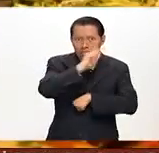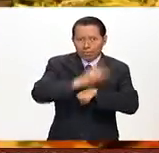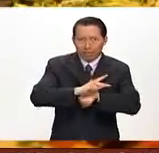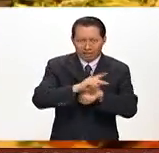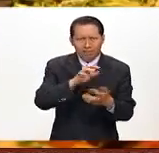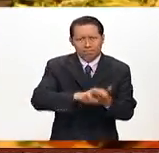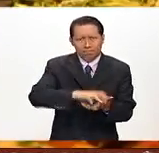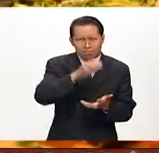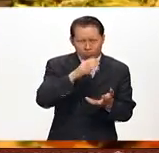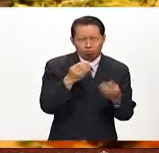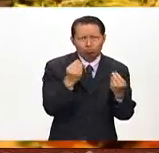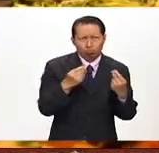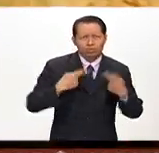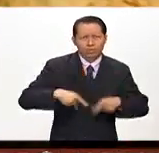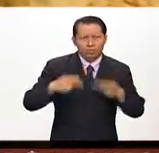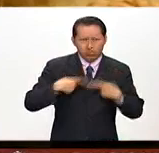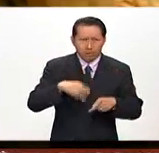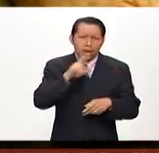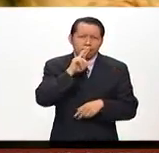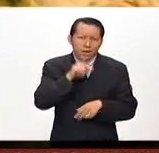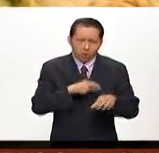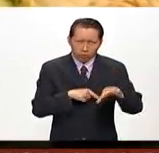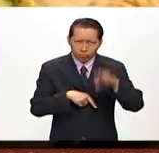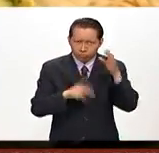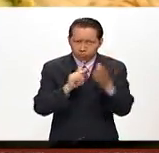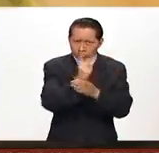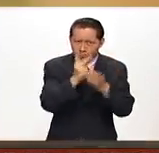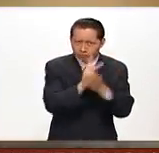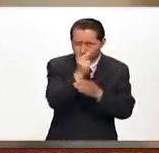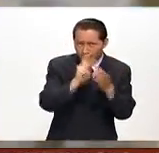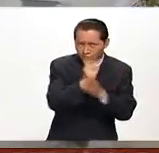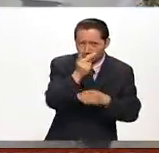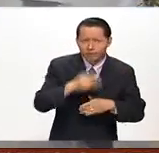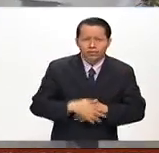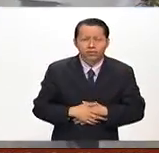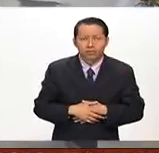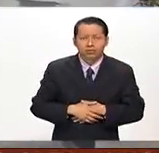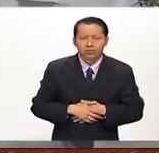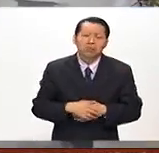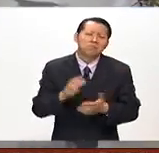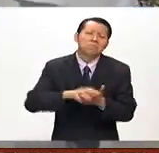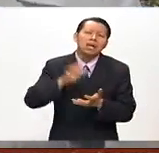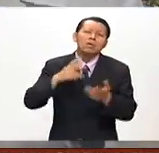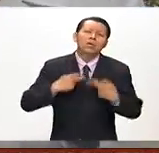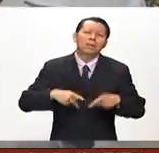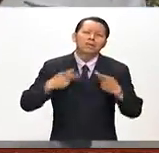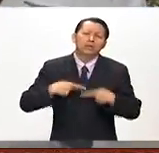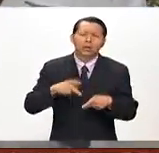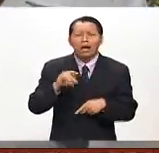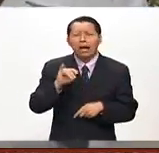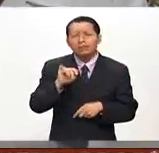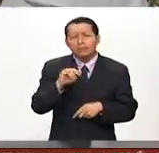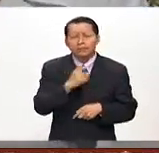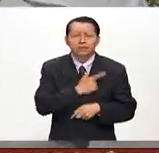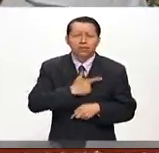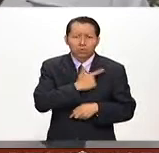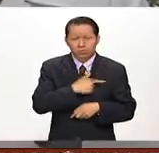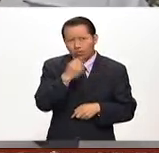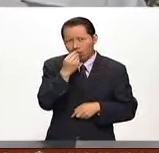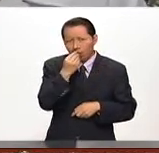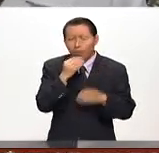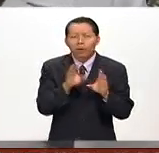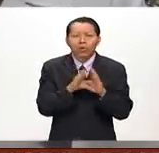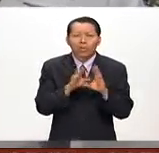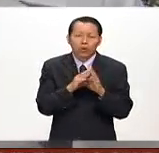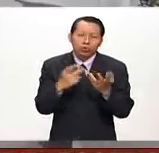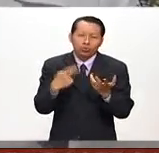más gente opta por una alimentación vegetariana o vegana. La mayoría de la gente pues adopta un modo de comer de acuerdo